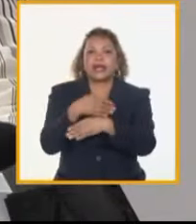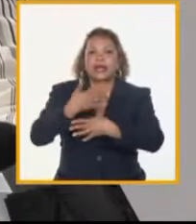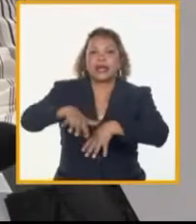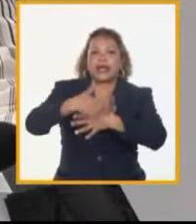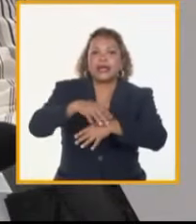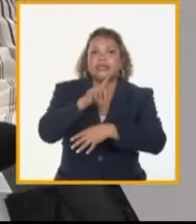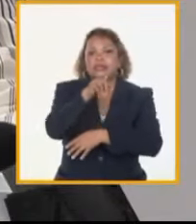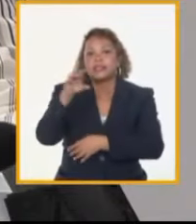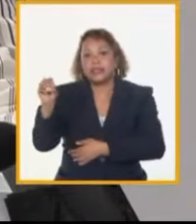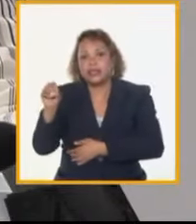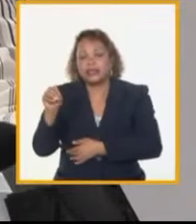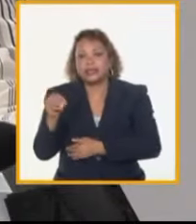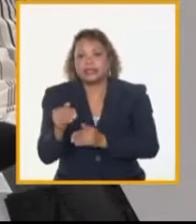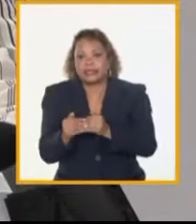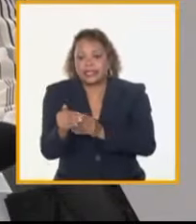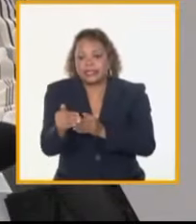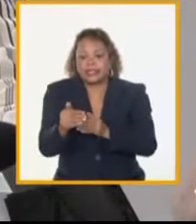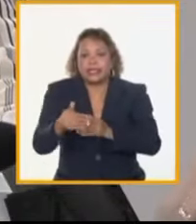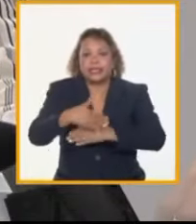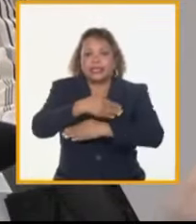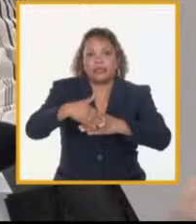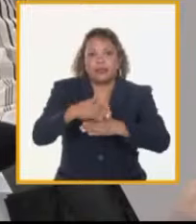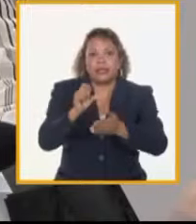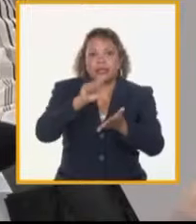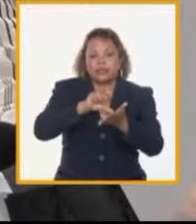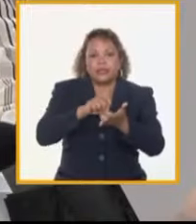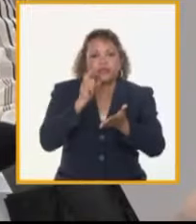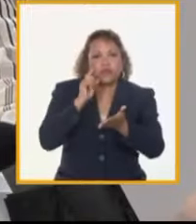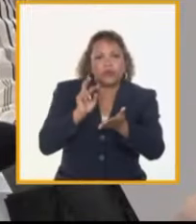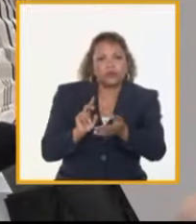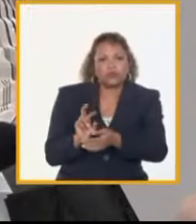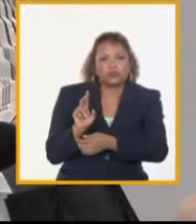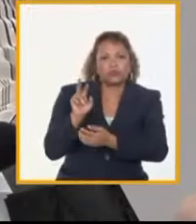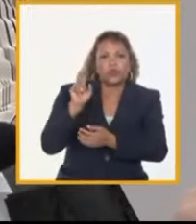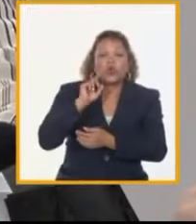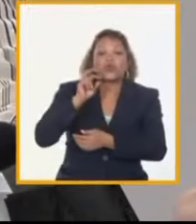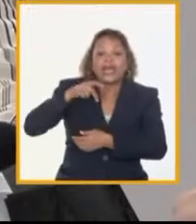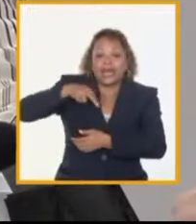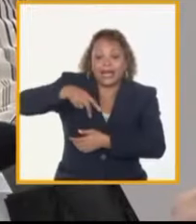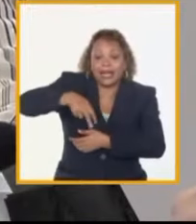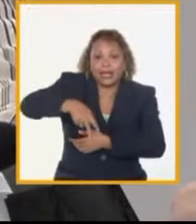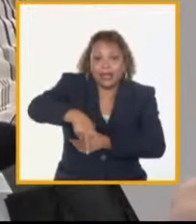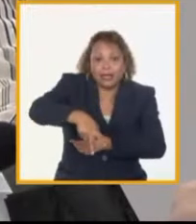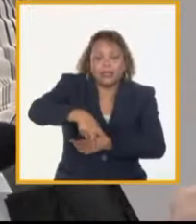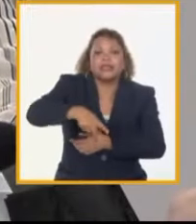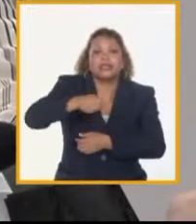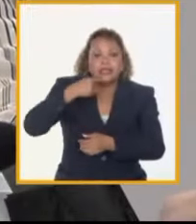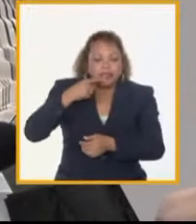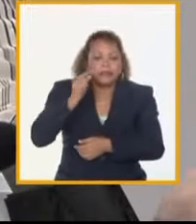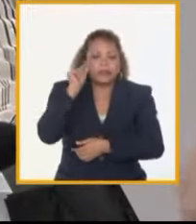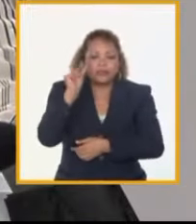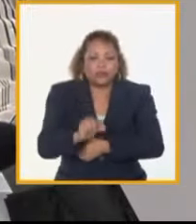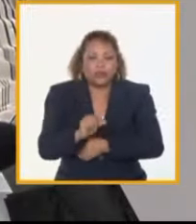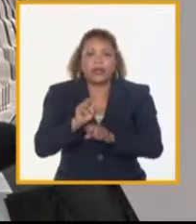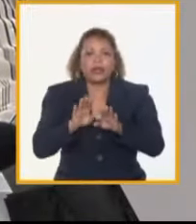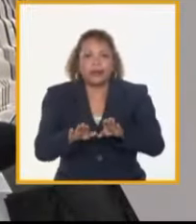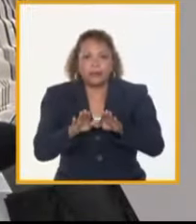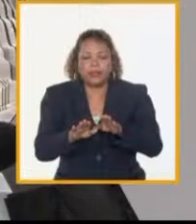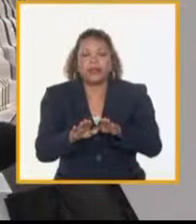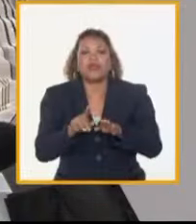el separador central, una escalera que usted puede descender y tiene una comunicación directa a los pasajeros que están